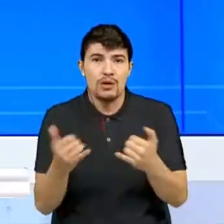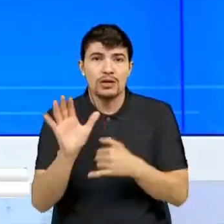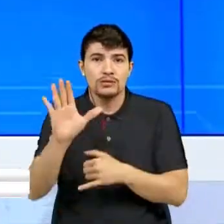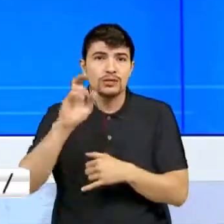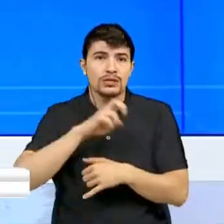santander y norte